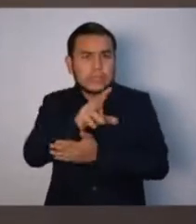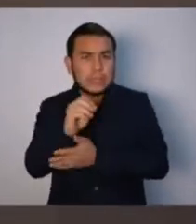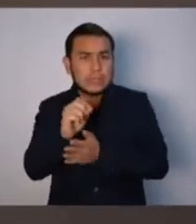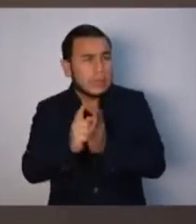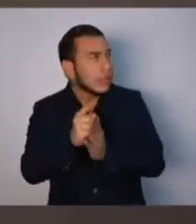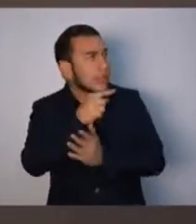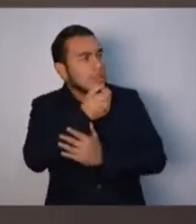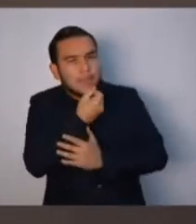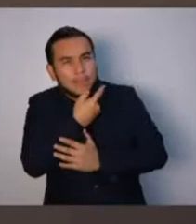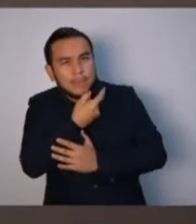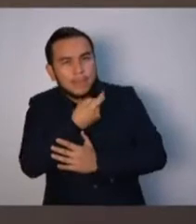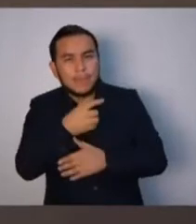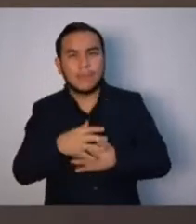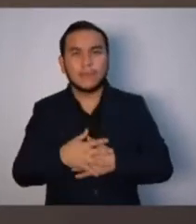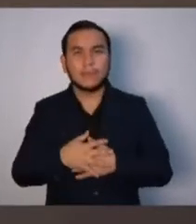carro